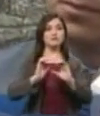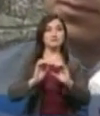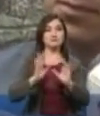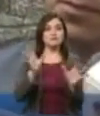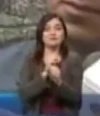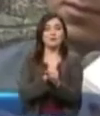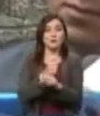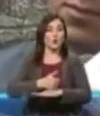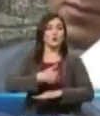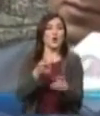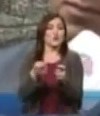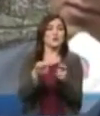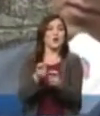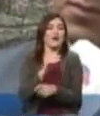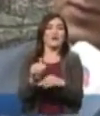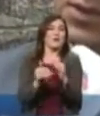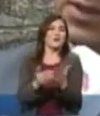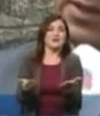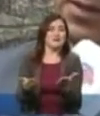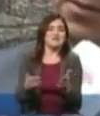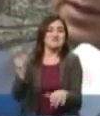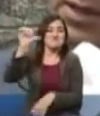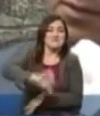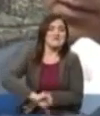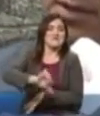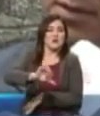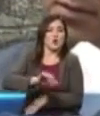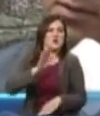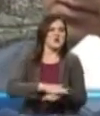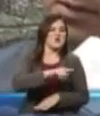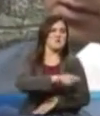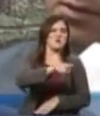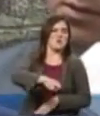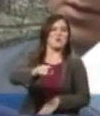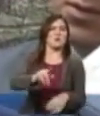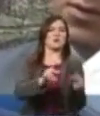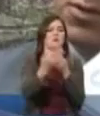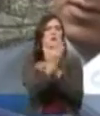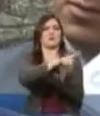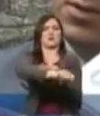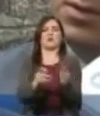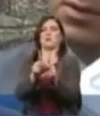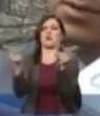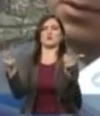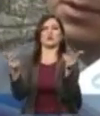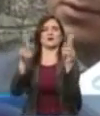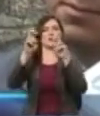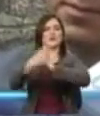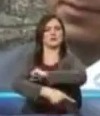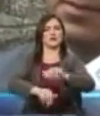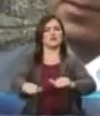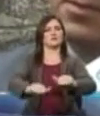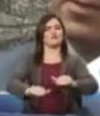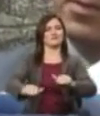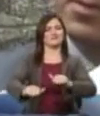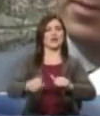a lo que debe hacer una autoridad de control o sancionatoria, que es presumir la culpabilidad de los medios de comunicación cuando el tipo administrativo sancionatorio le